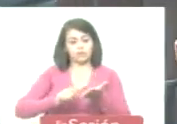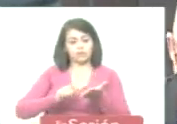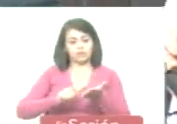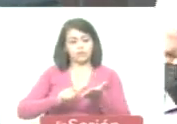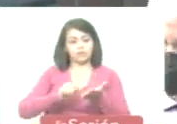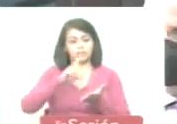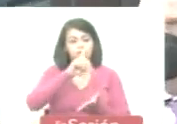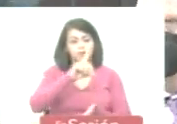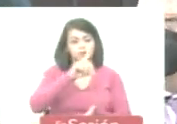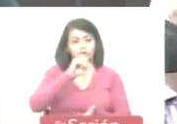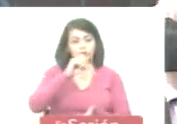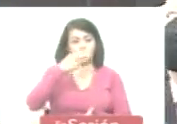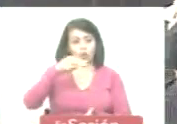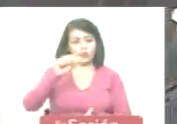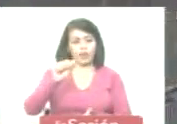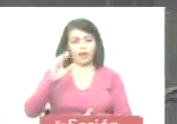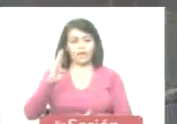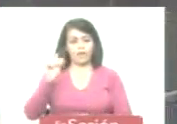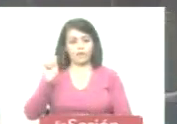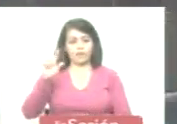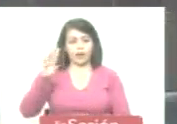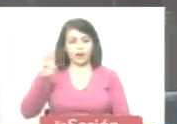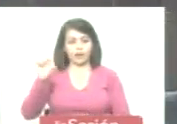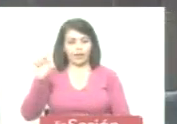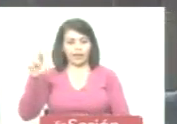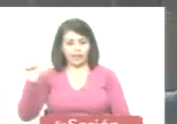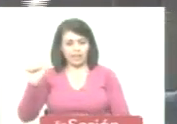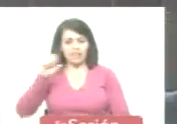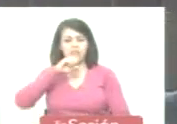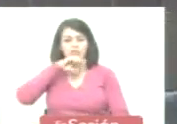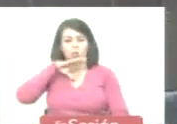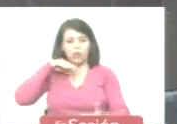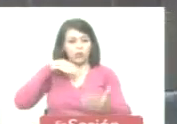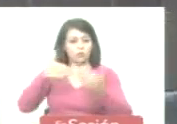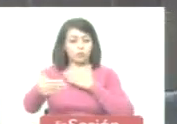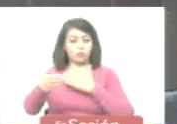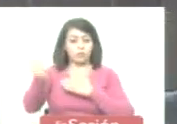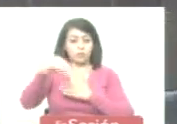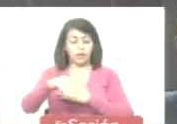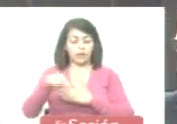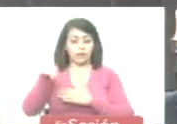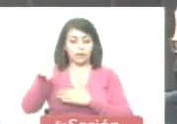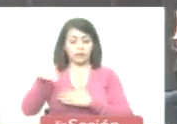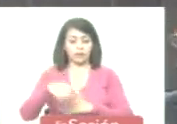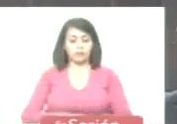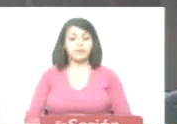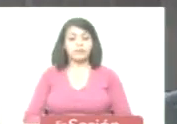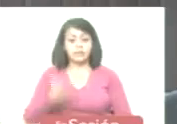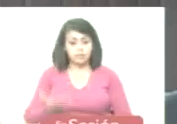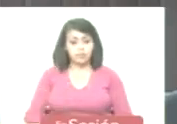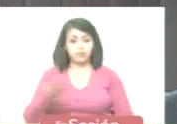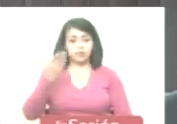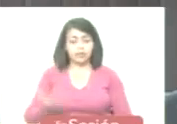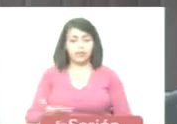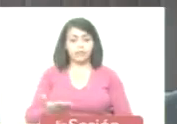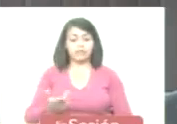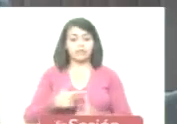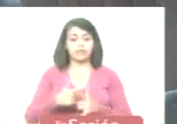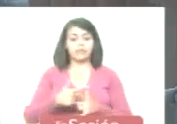Doña Bárbara, que trascendió las fronteras del país, creo que una de las obras literales más importantes de